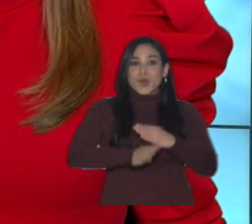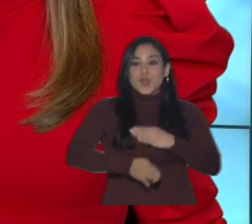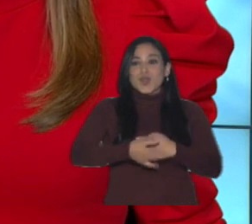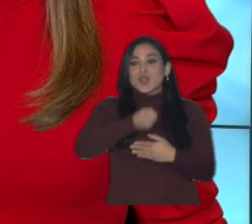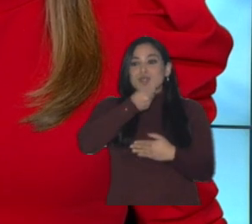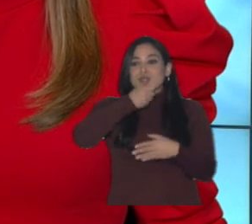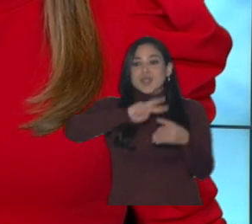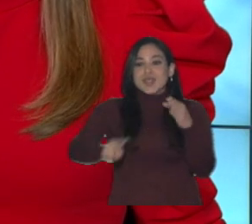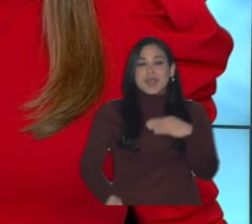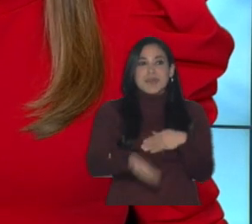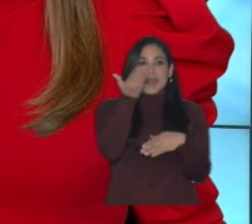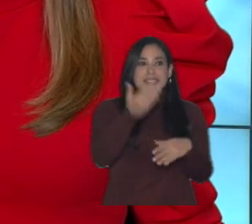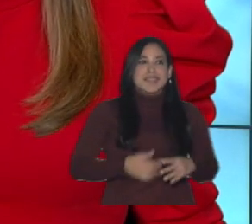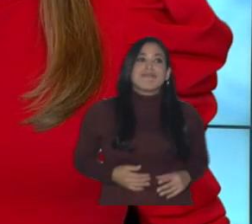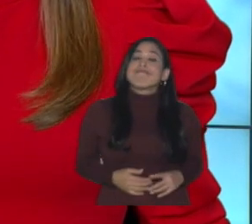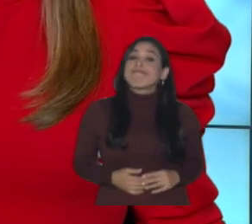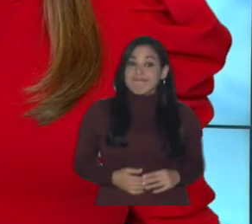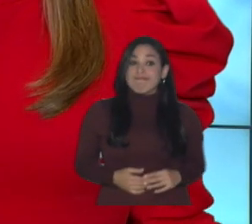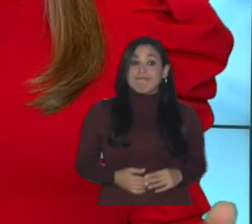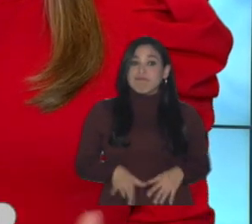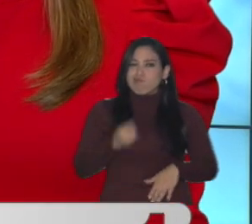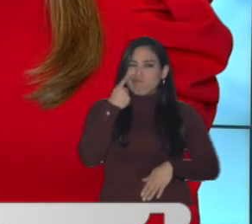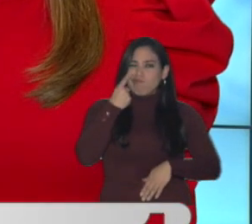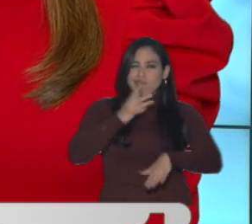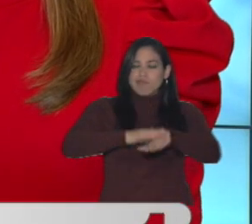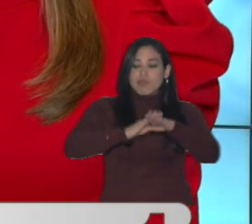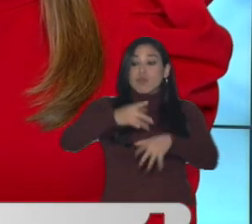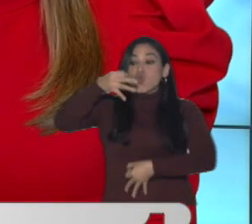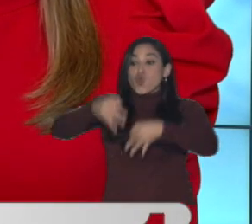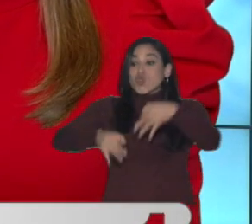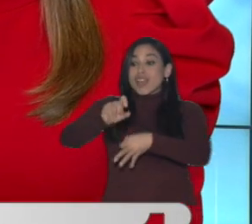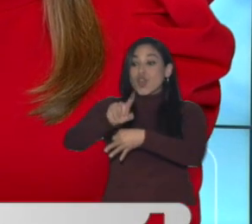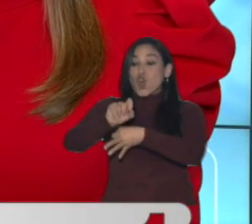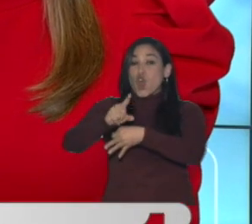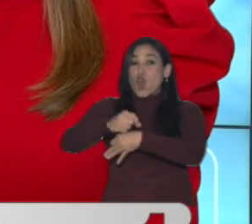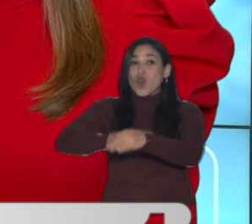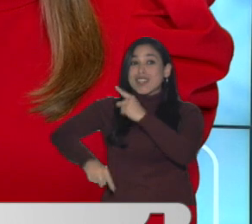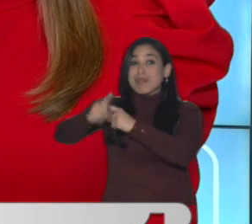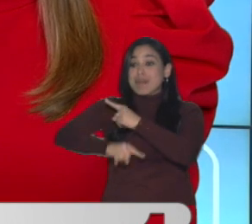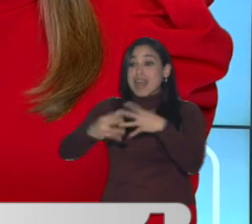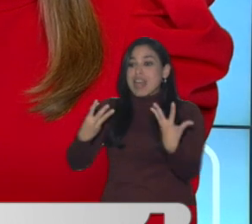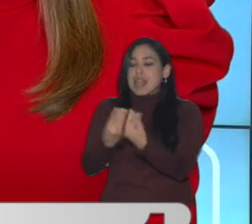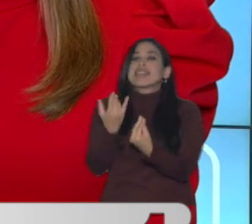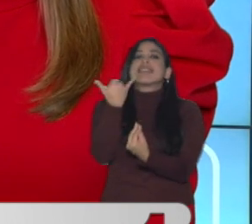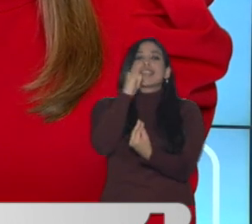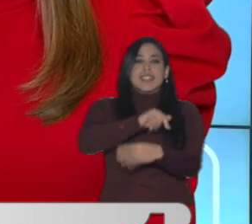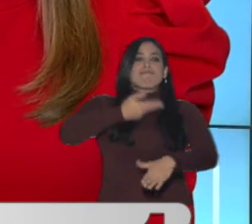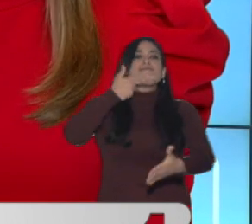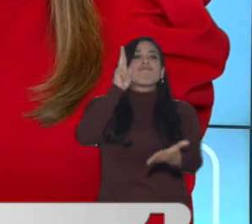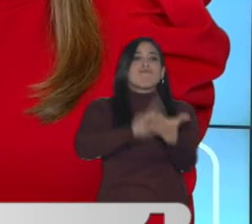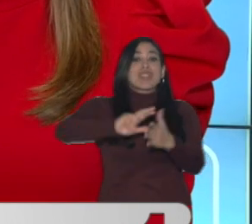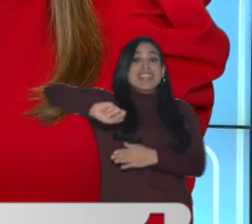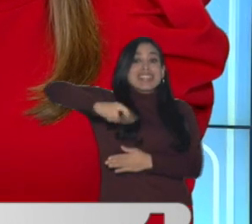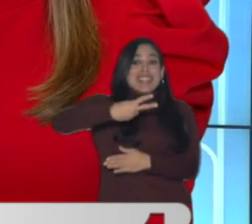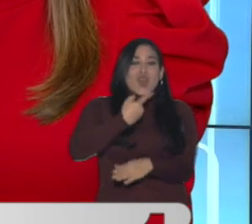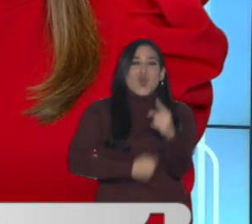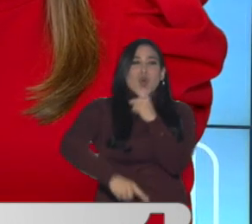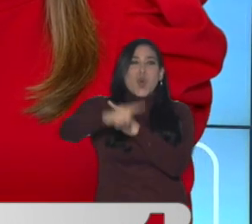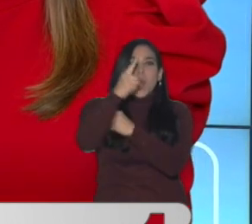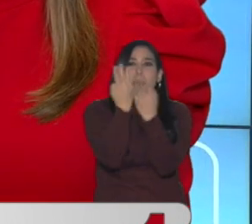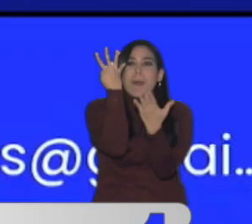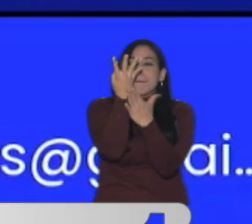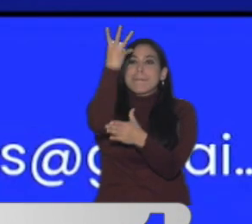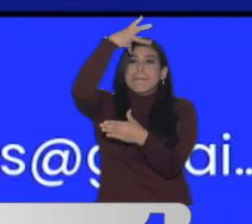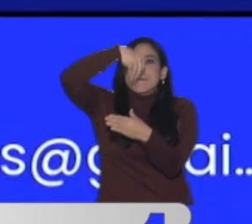Seguimos en Noticentro 1 CMI. Mucha atención porque el juzgado 11 penal del circuito acaba de proferir la segunda condena contra